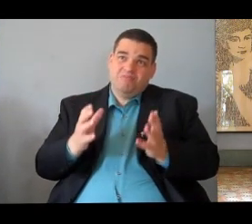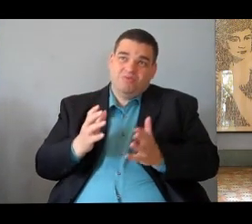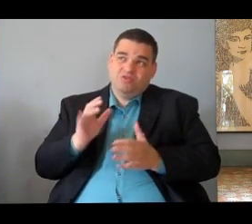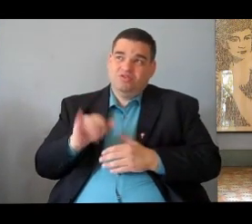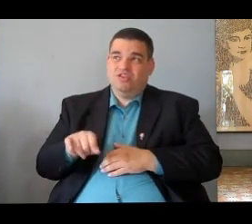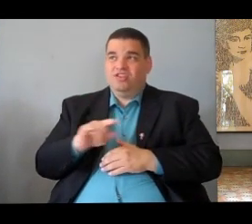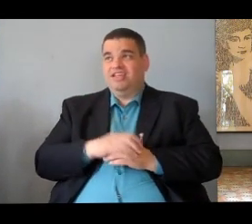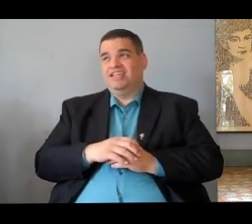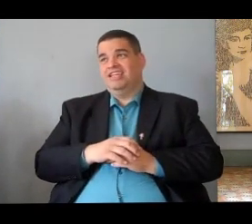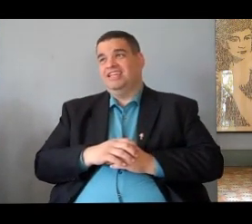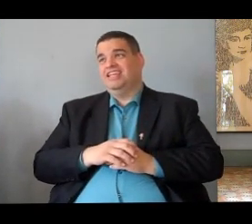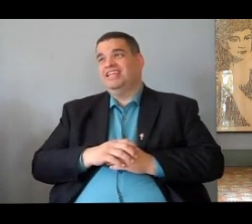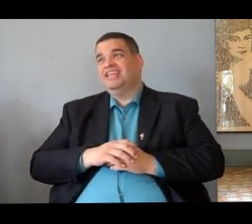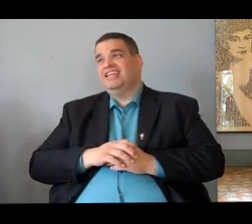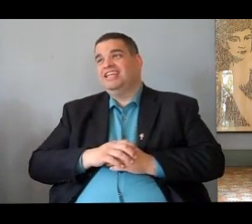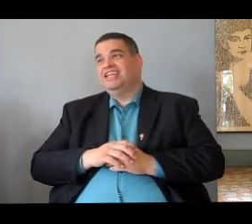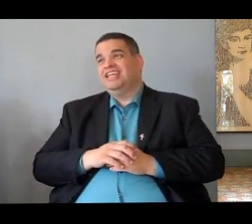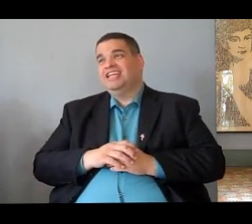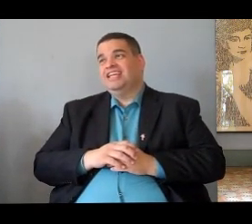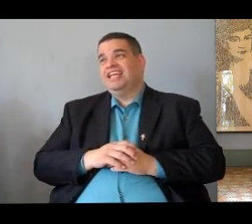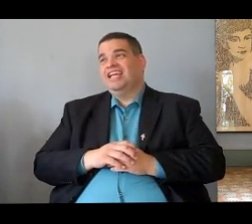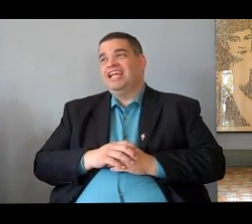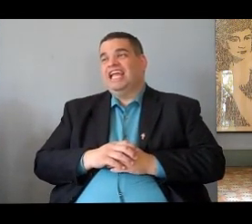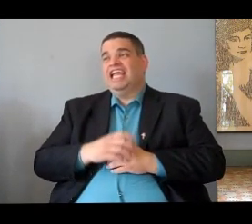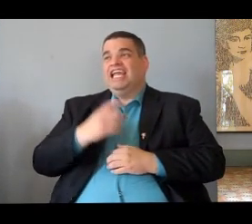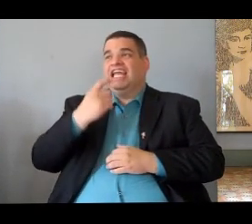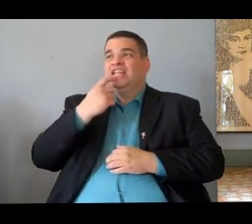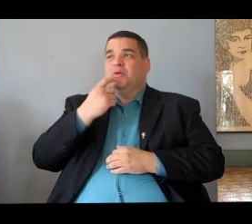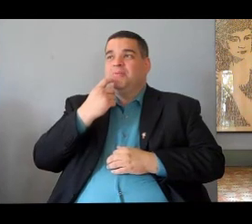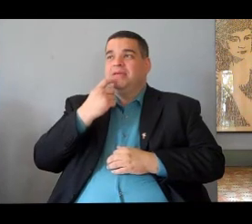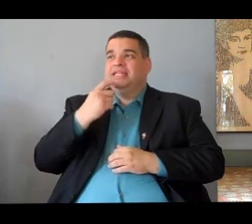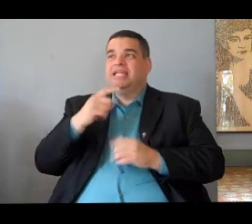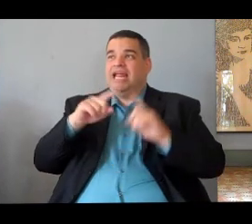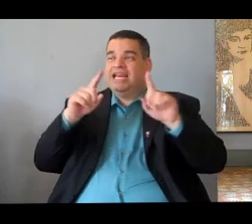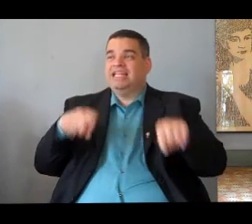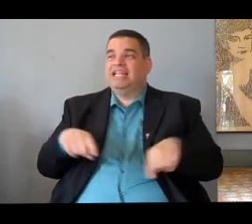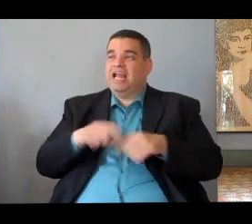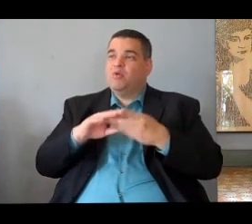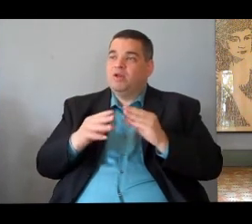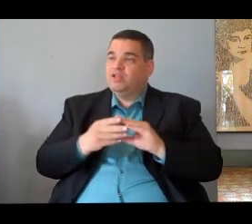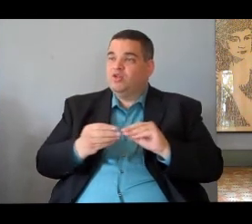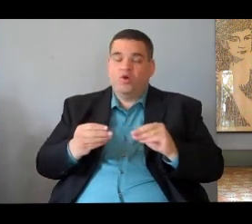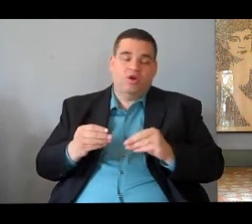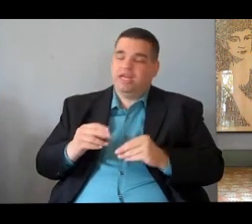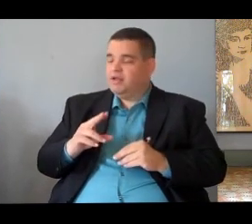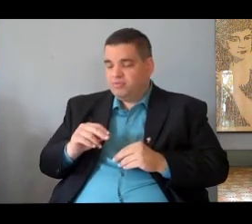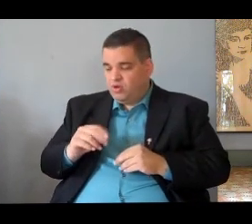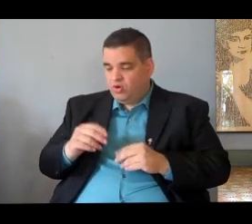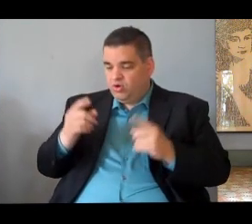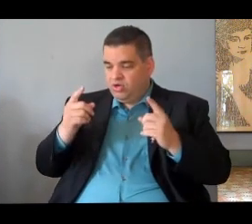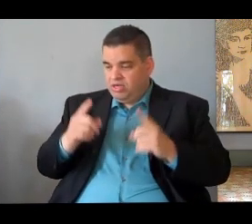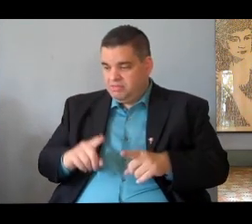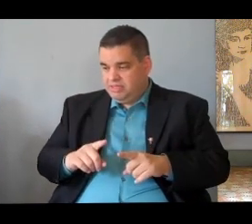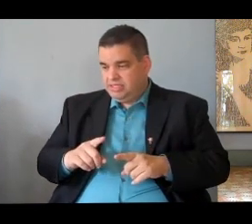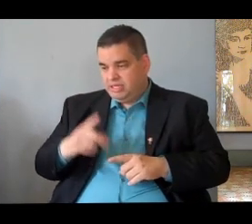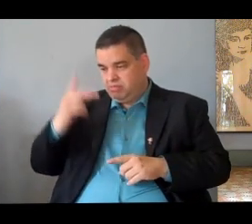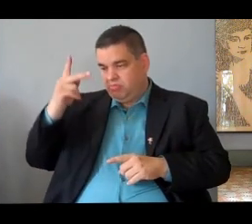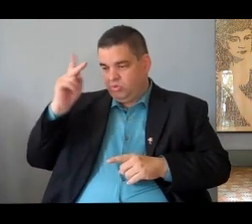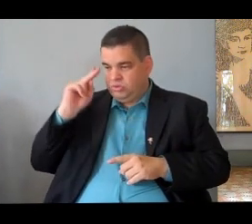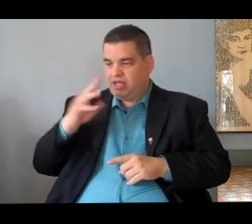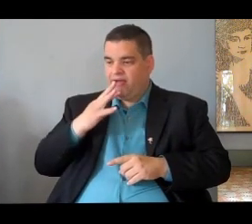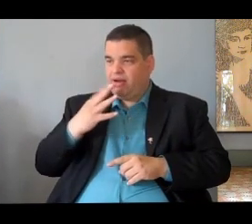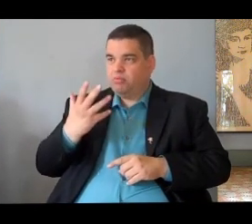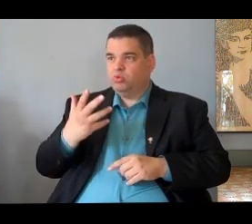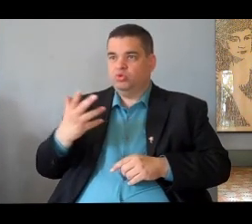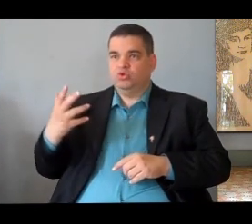no sí. lo voy a decir. De oh, tiempo. My God. ¿Esto tiene alguna historia? No, lo que pasa es que aquí en Ponce se destaca mucho la figura del